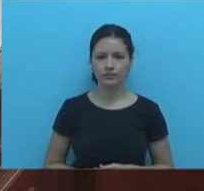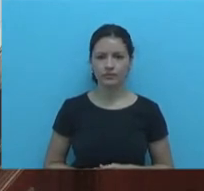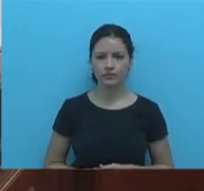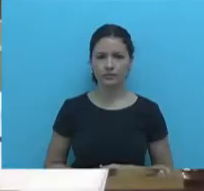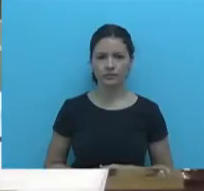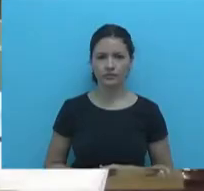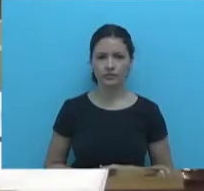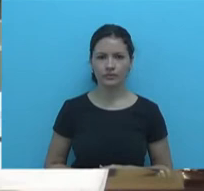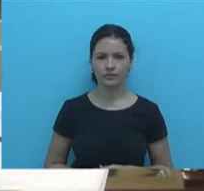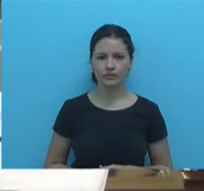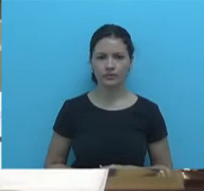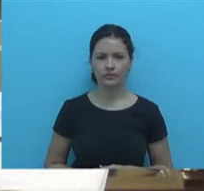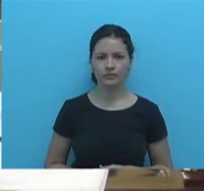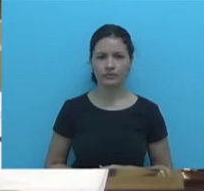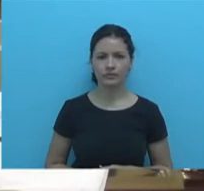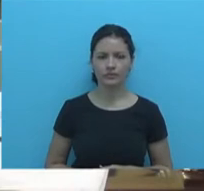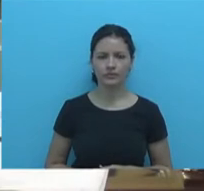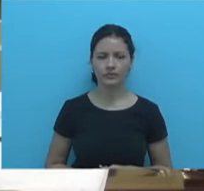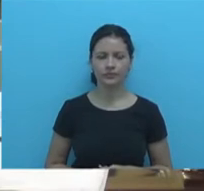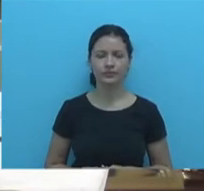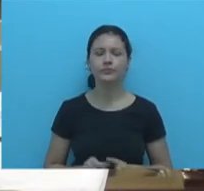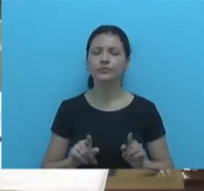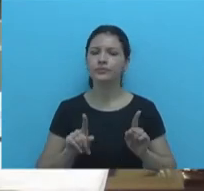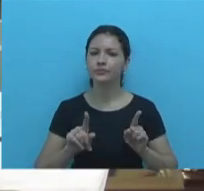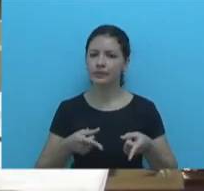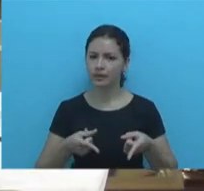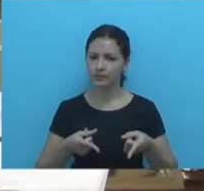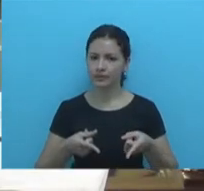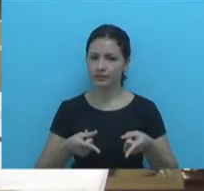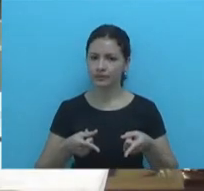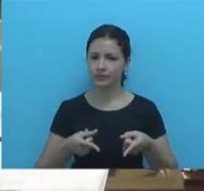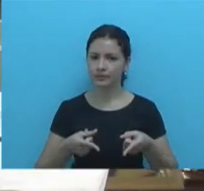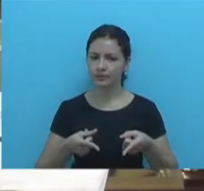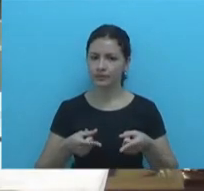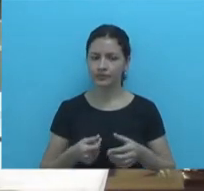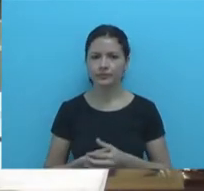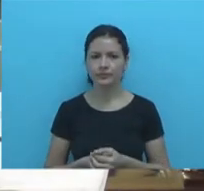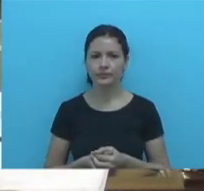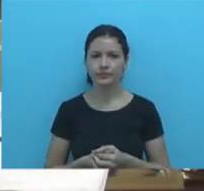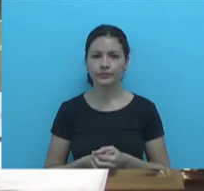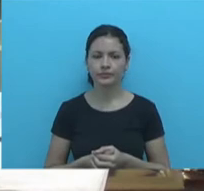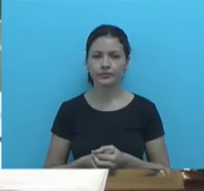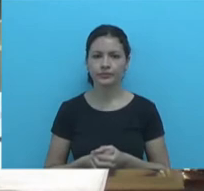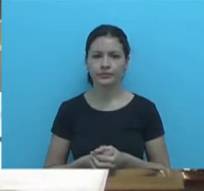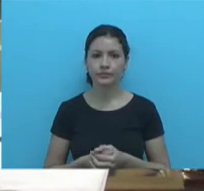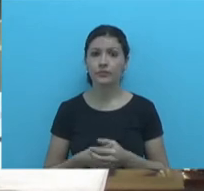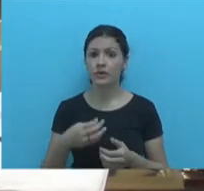Sí, la diputada tiene la palabra. Además, en esos últimos años que estarían ellos haciendo, como